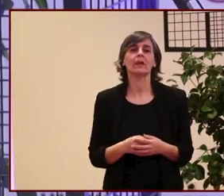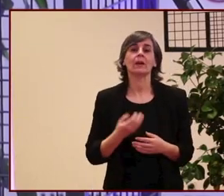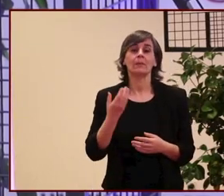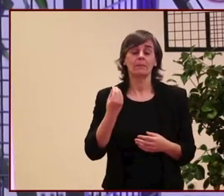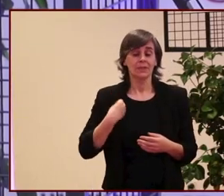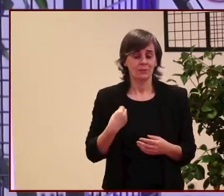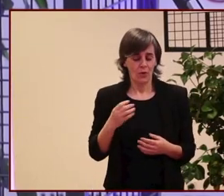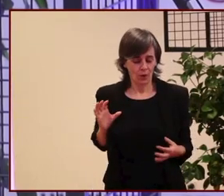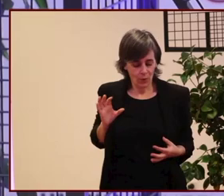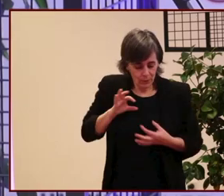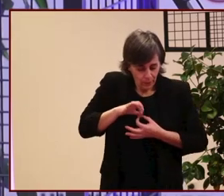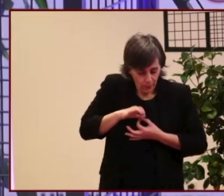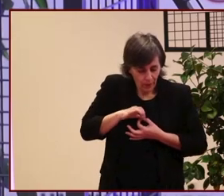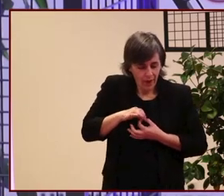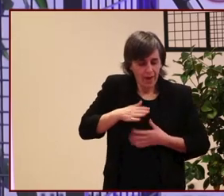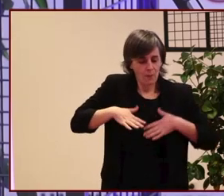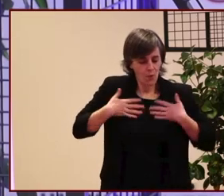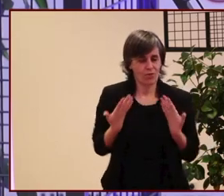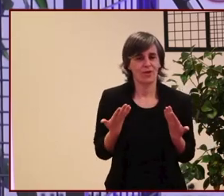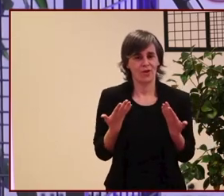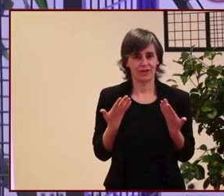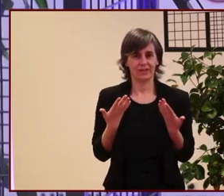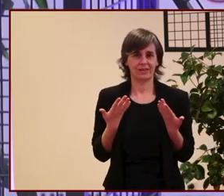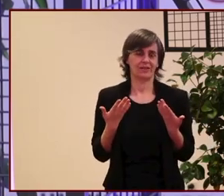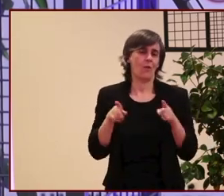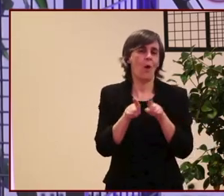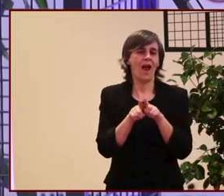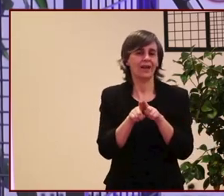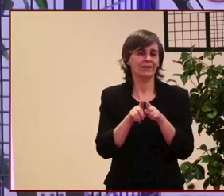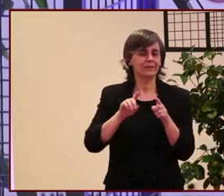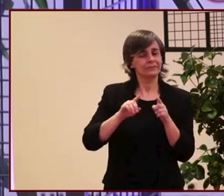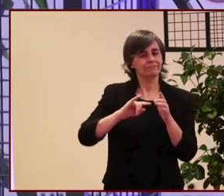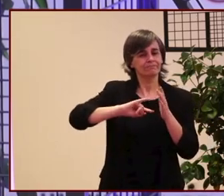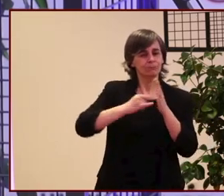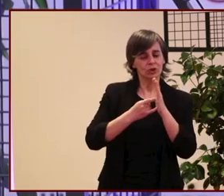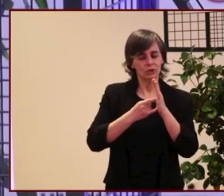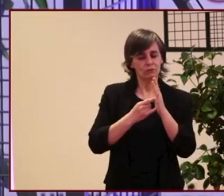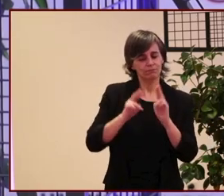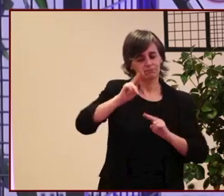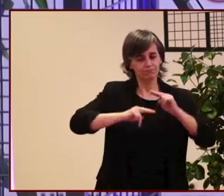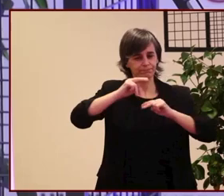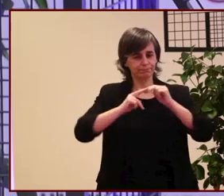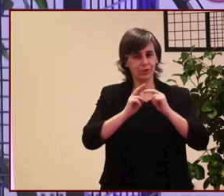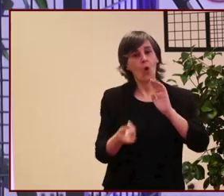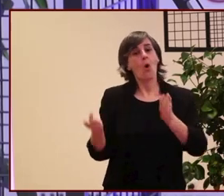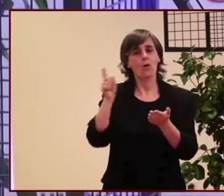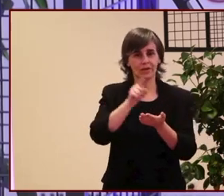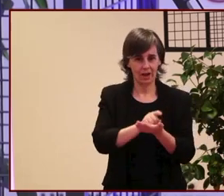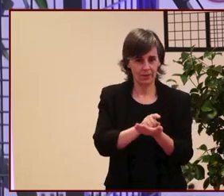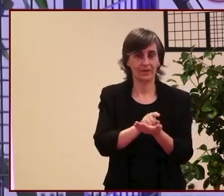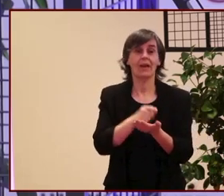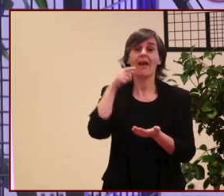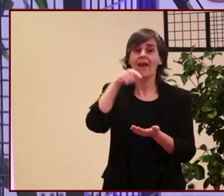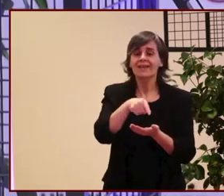emociones de construir el patrón que dice que nos traicionan siendo esta es nuestro gran indicador